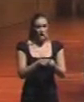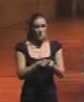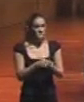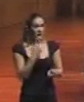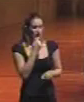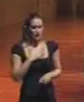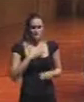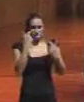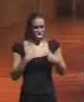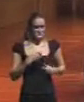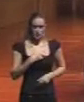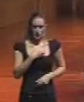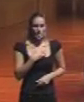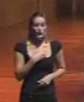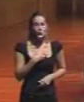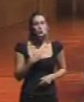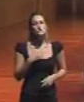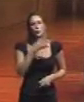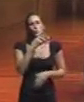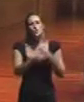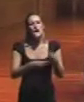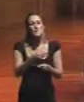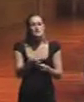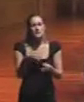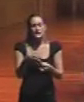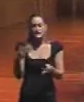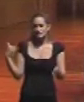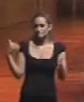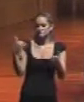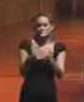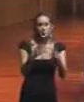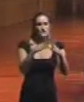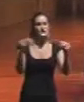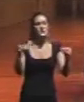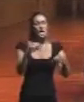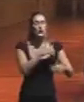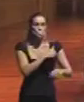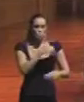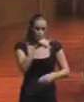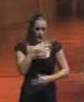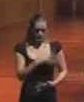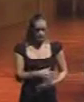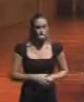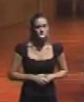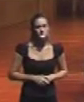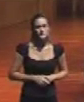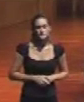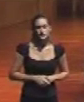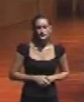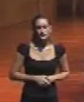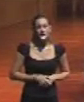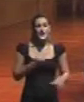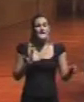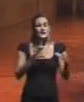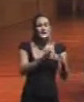tipo personal, paso a testimoniar lo realmente acaecido en la universidad a lo largo del curso que hoy concluye. En